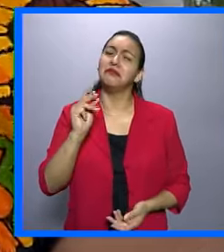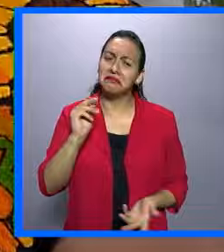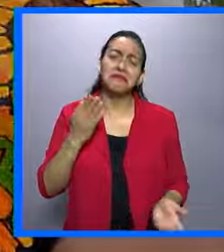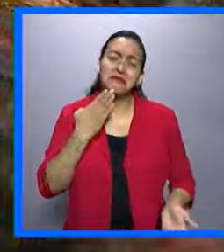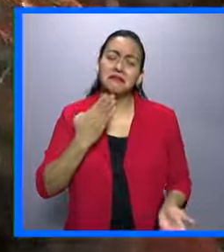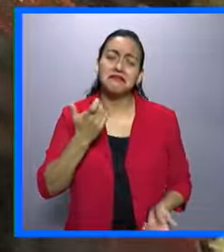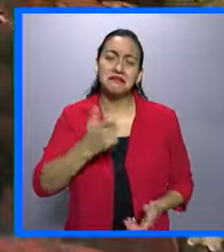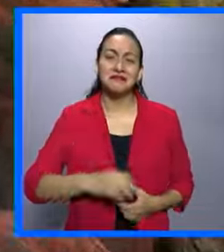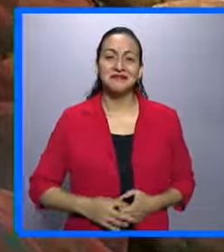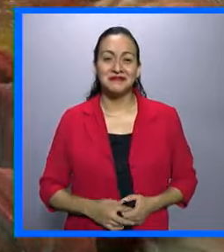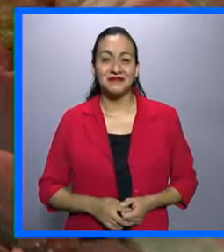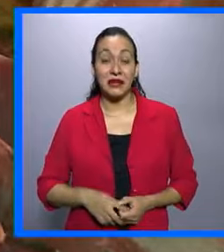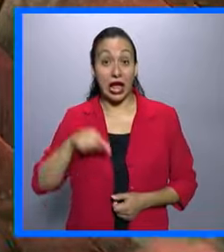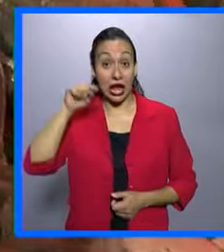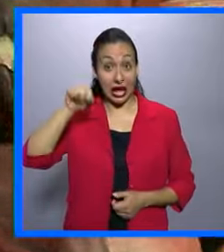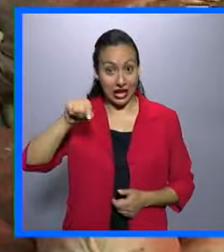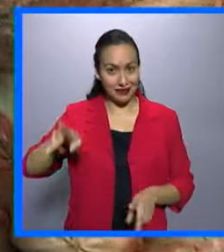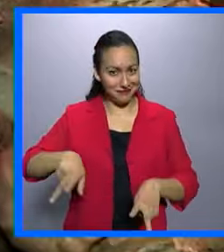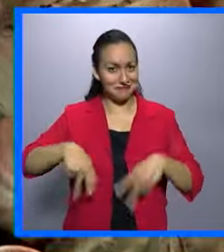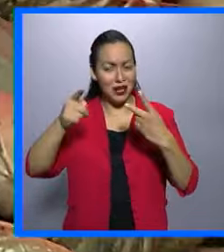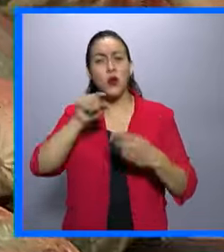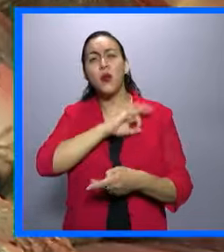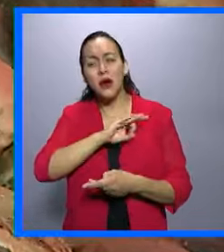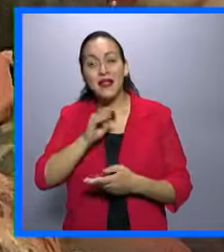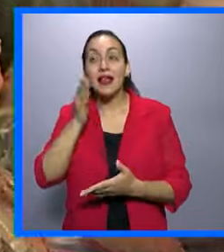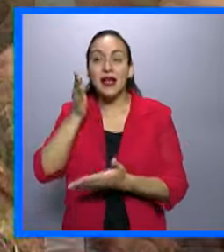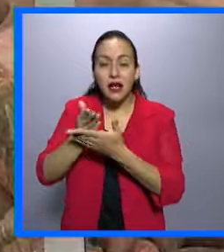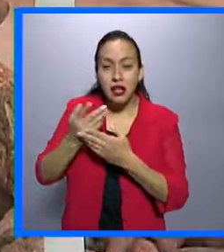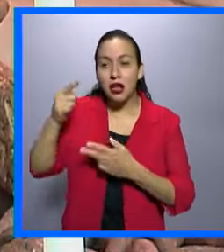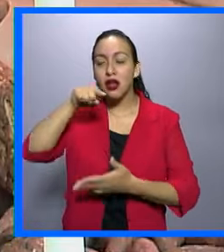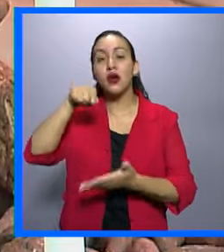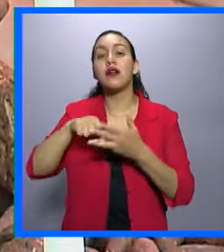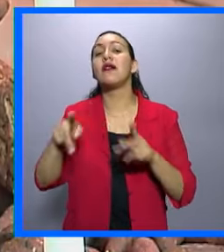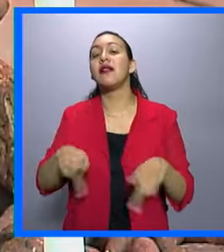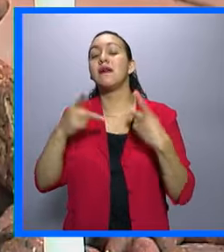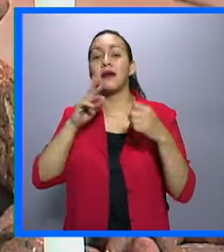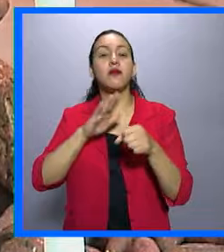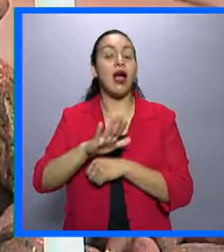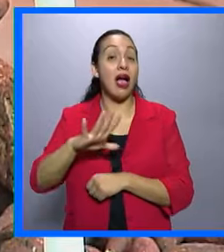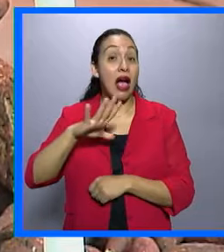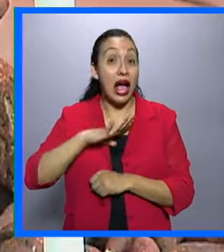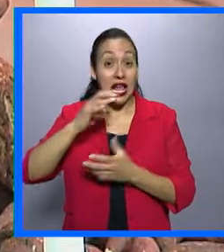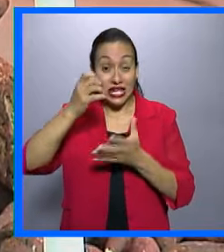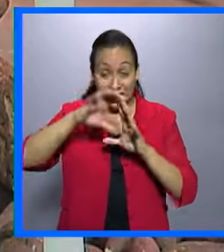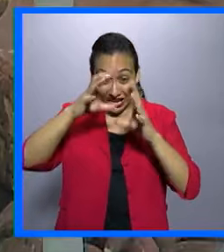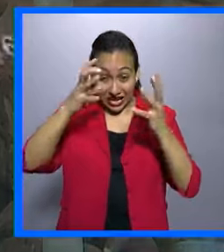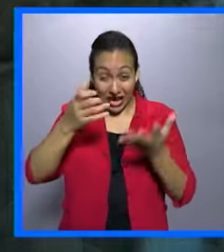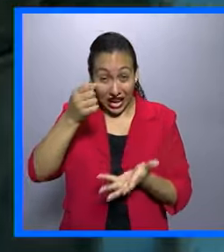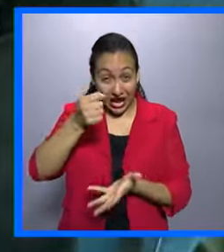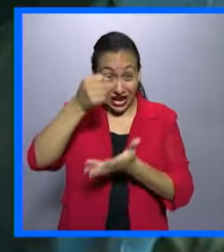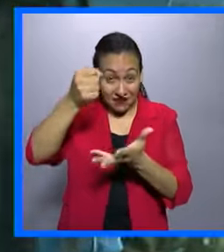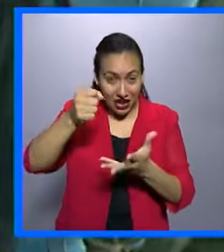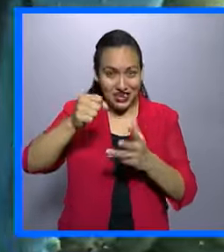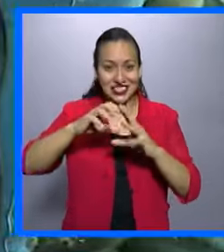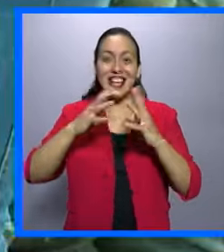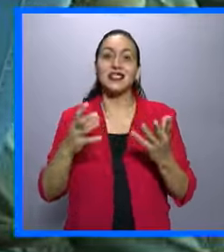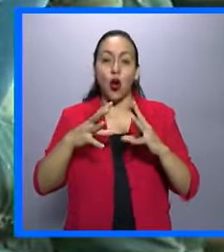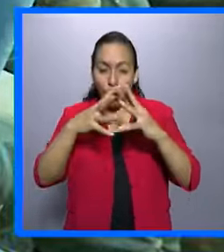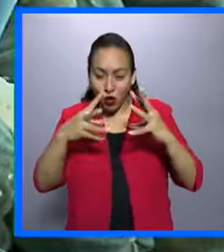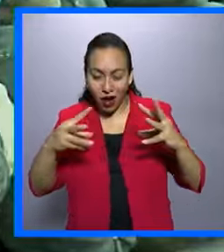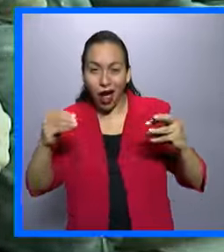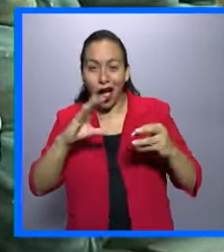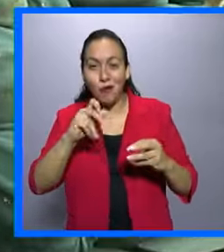justo. En la Central de Abastos también puede visitar la zona comercial de una gran variedad de calabazas y camotes que aún con las pérdidas